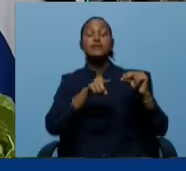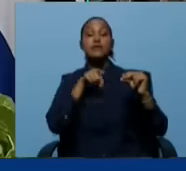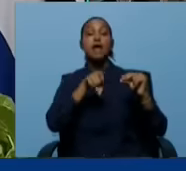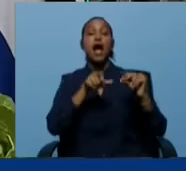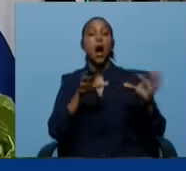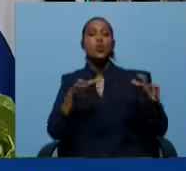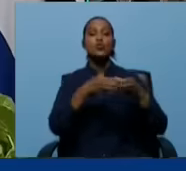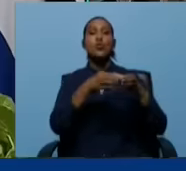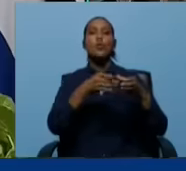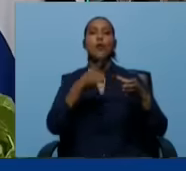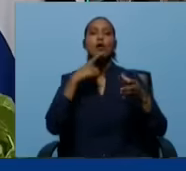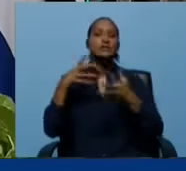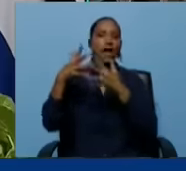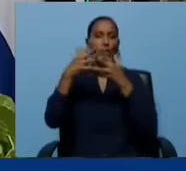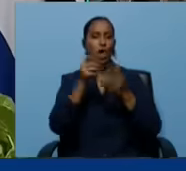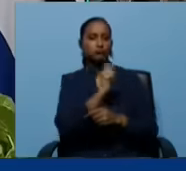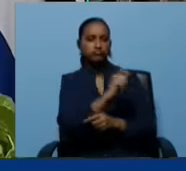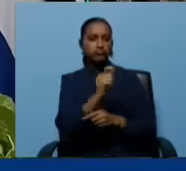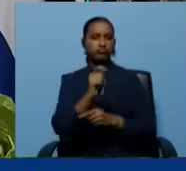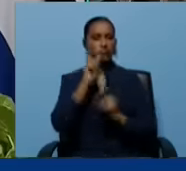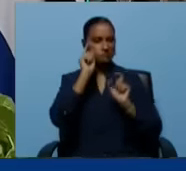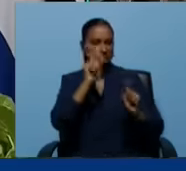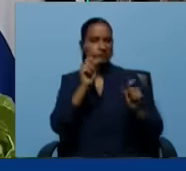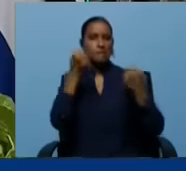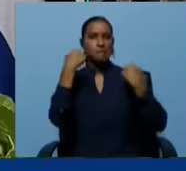Y que esa batalla